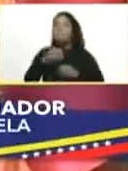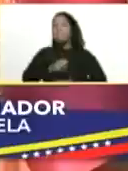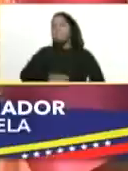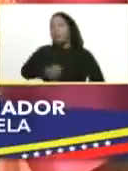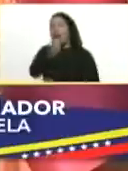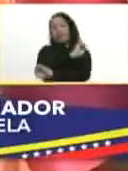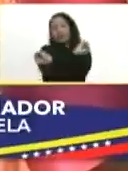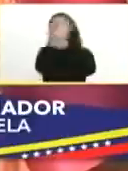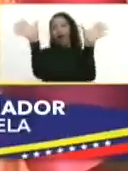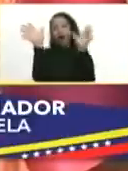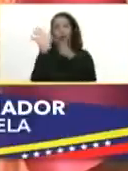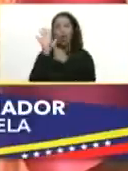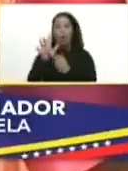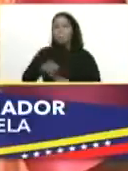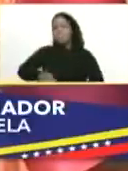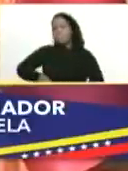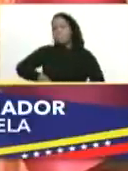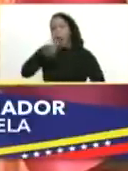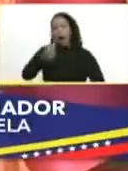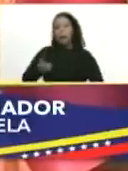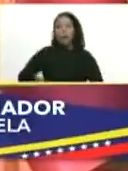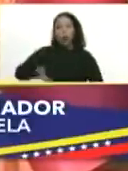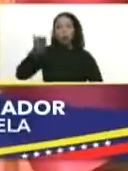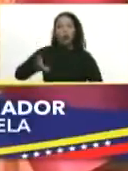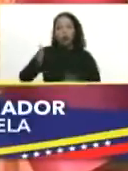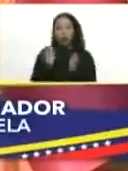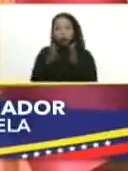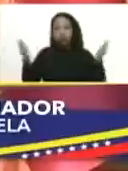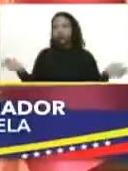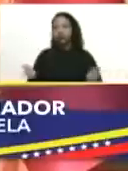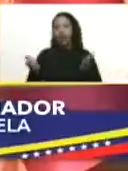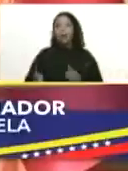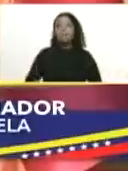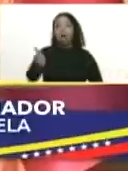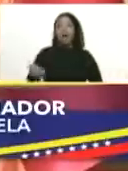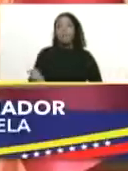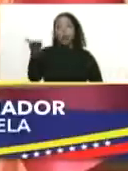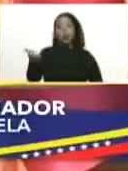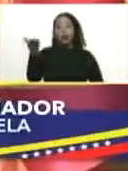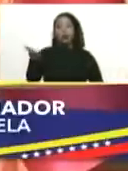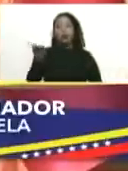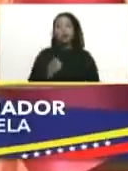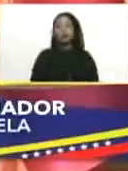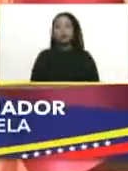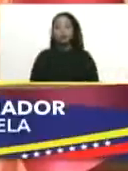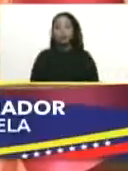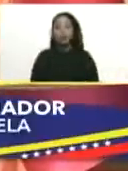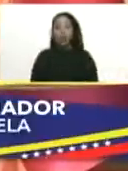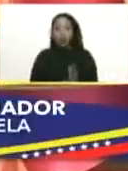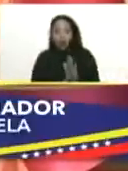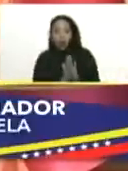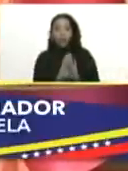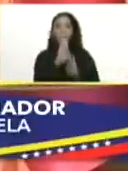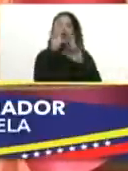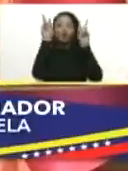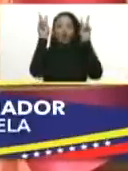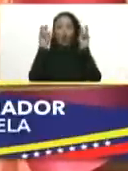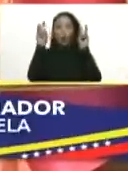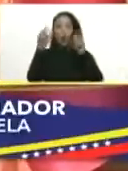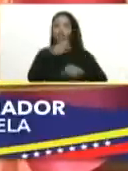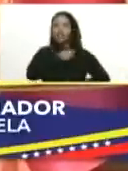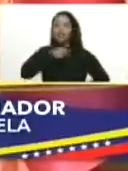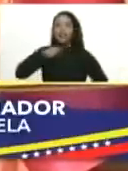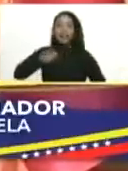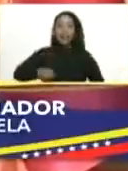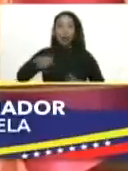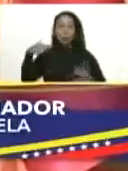contundentes, más auspiciosos y más importantes, con el surgimiento de la China